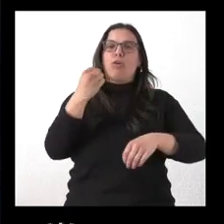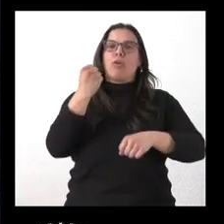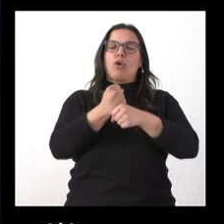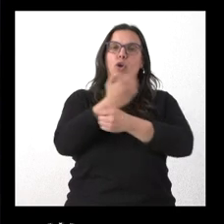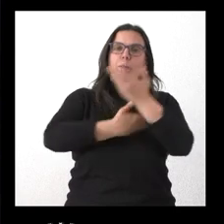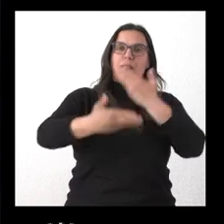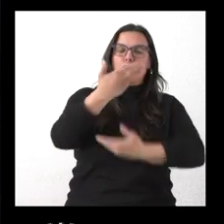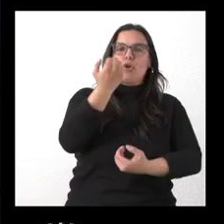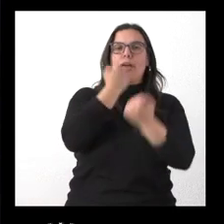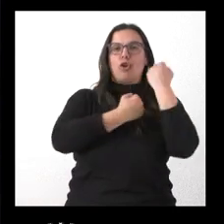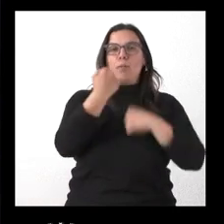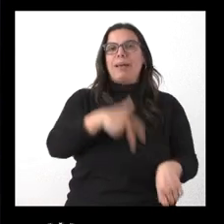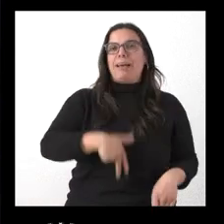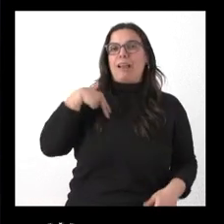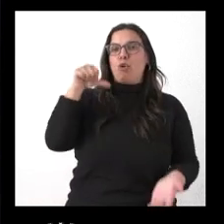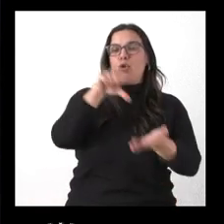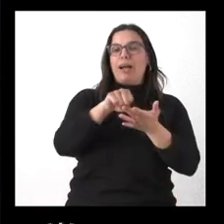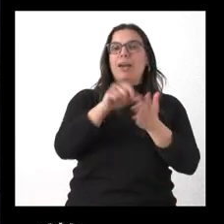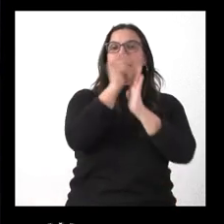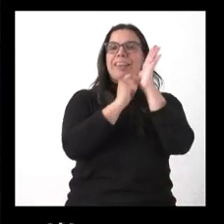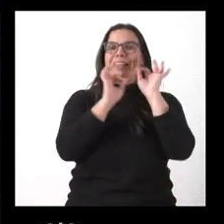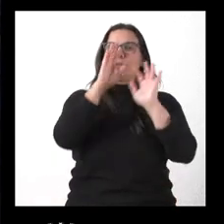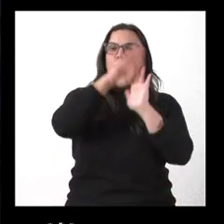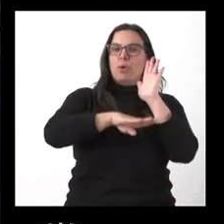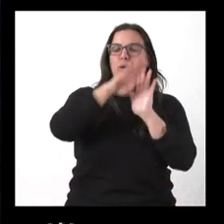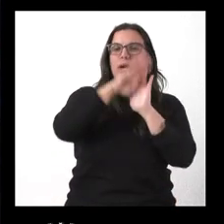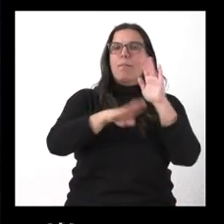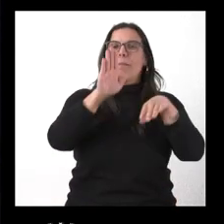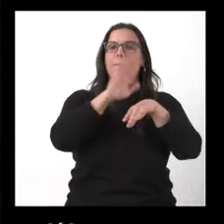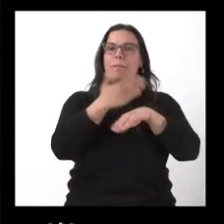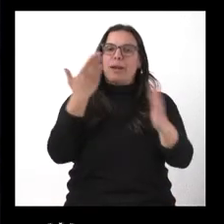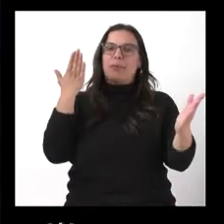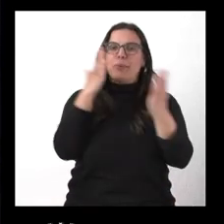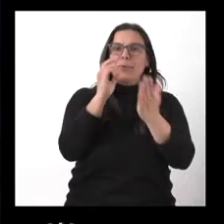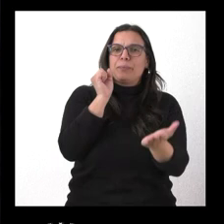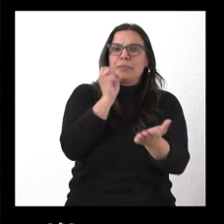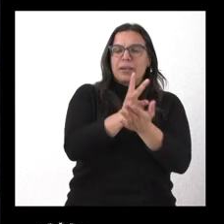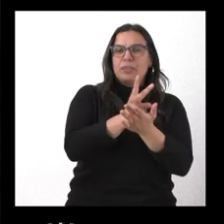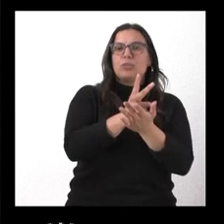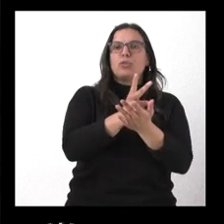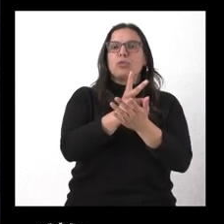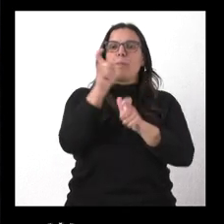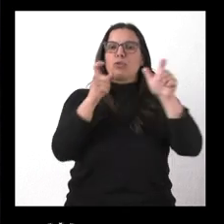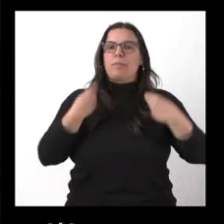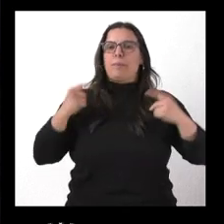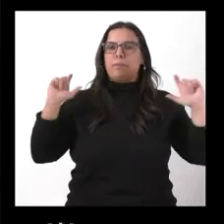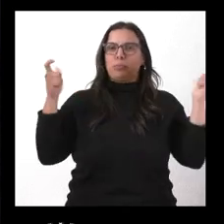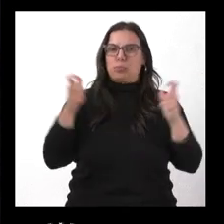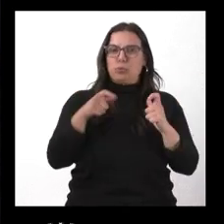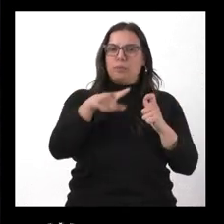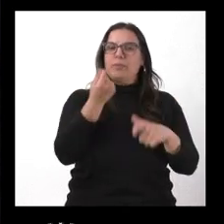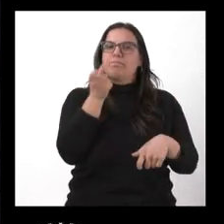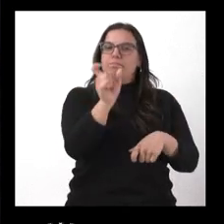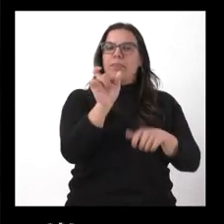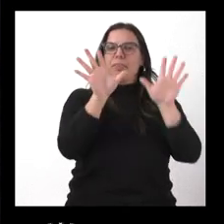general en la parte destinada a medidas o programas para hacer frente a los desafíos demográficos se fija una